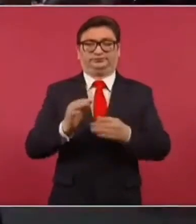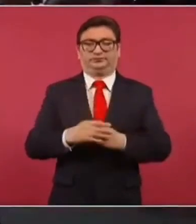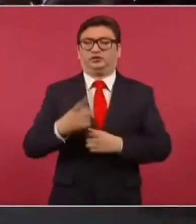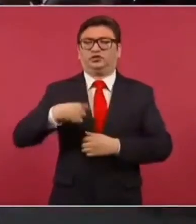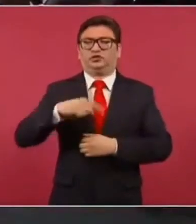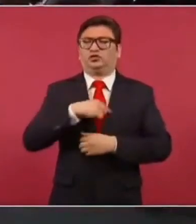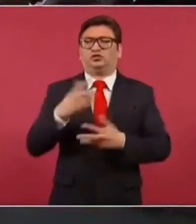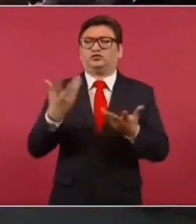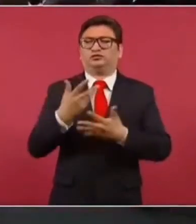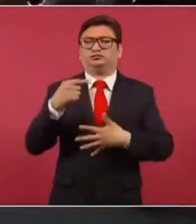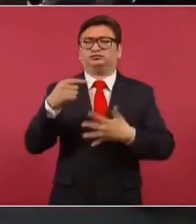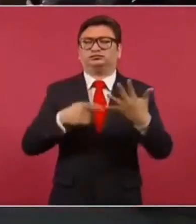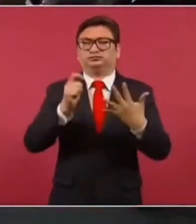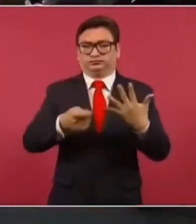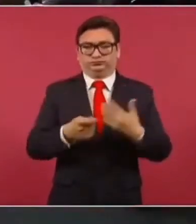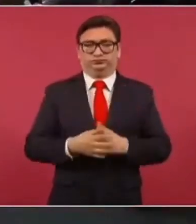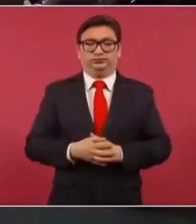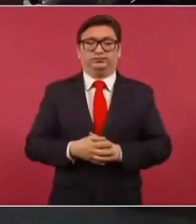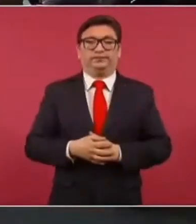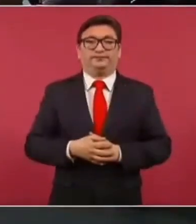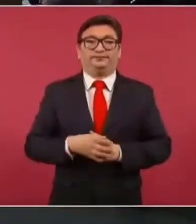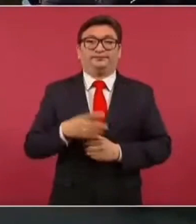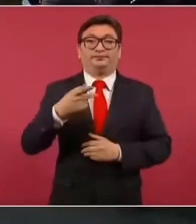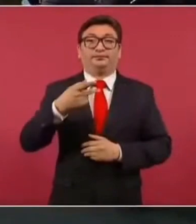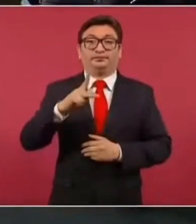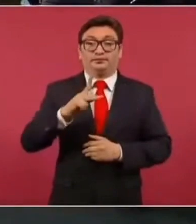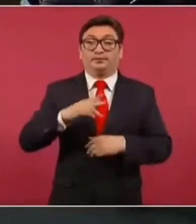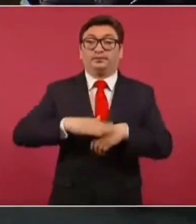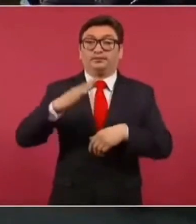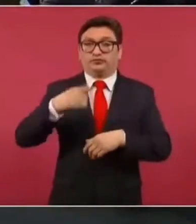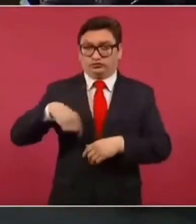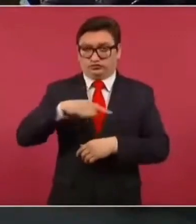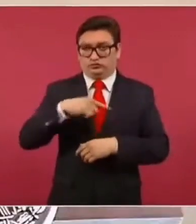hecho. Pero además, hemos evaluado,